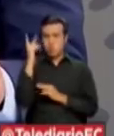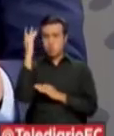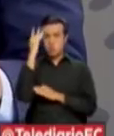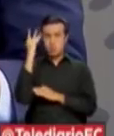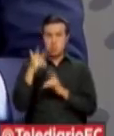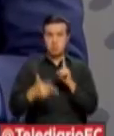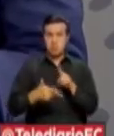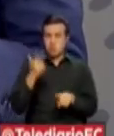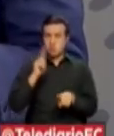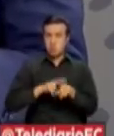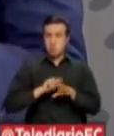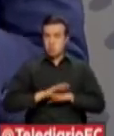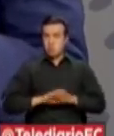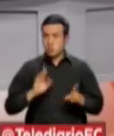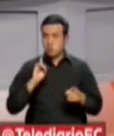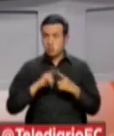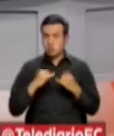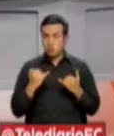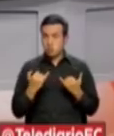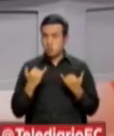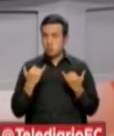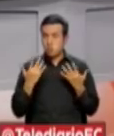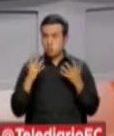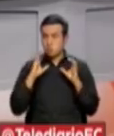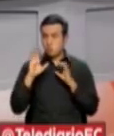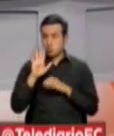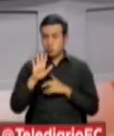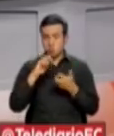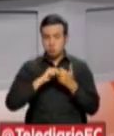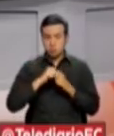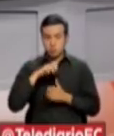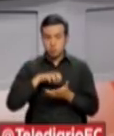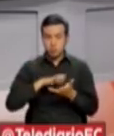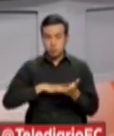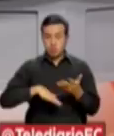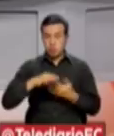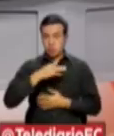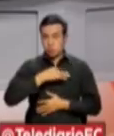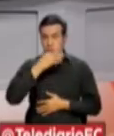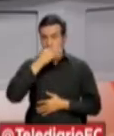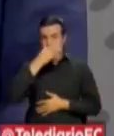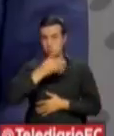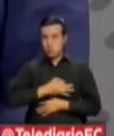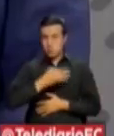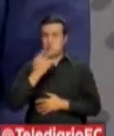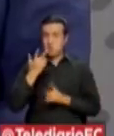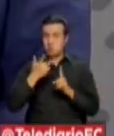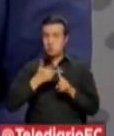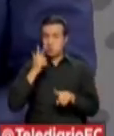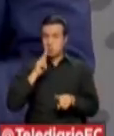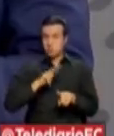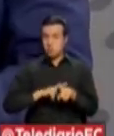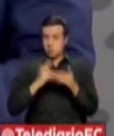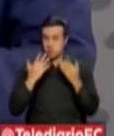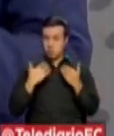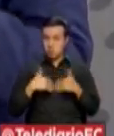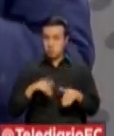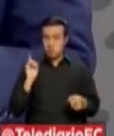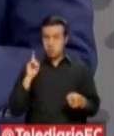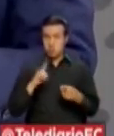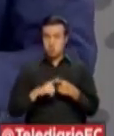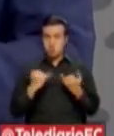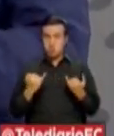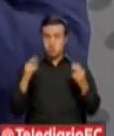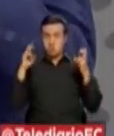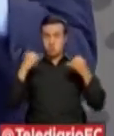de televisión y ahora hay un aumento hablando de su provincia y de la realidad de sus localidades hace ese momento el